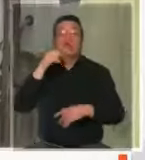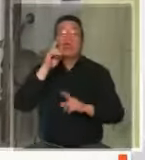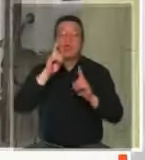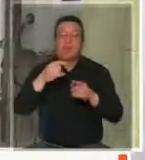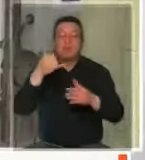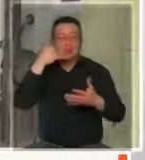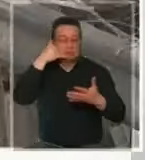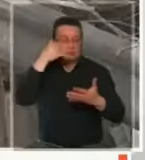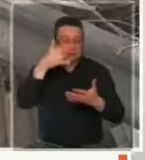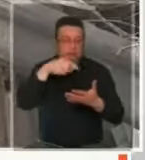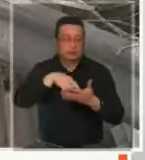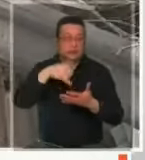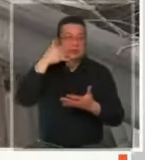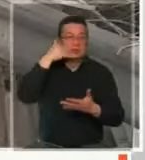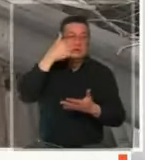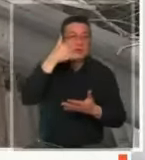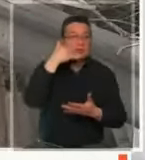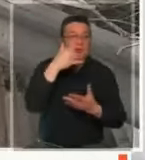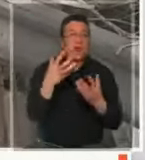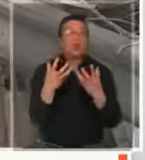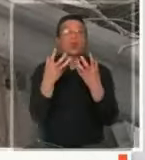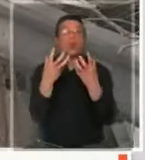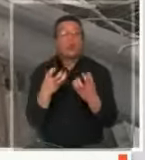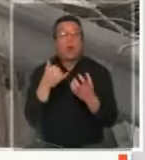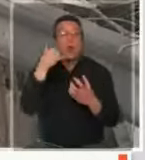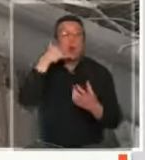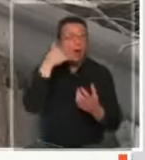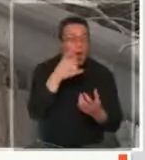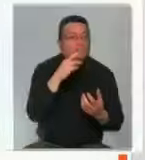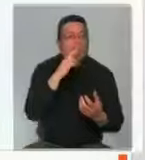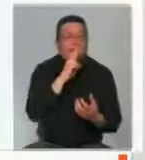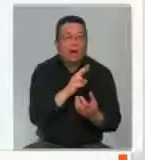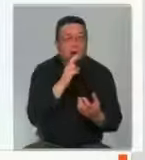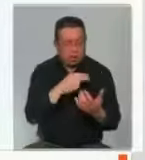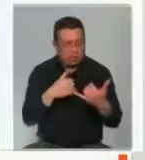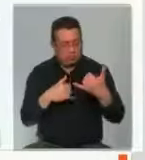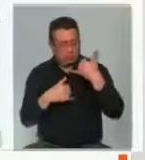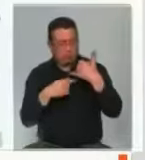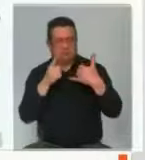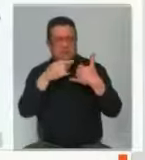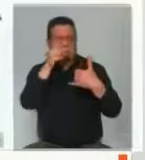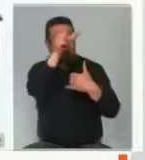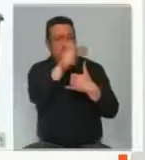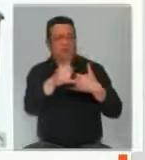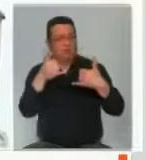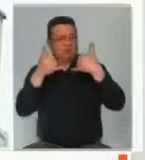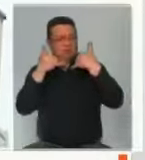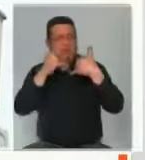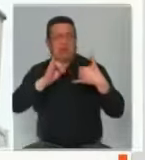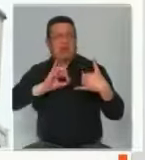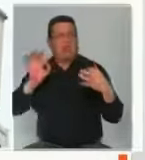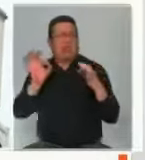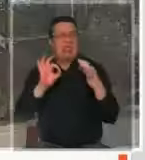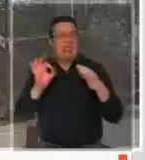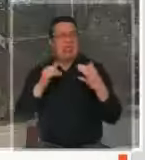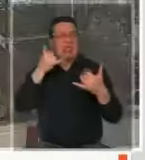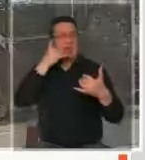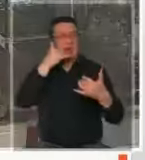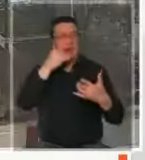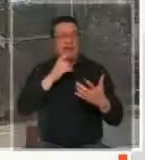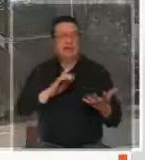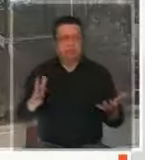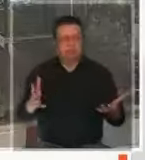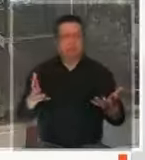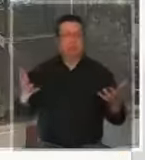los teléfonos atienden grabadoras. Bueno, grabadoras que Sole, no entregan ninguna solución. Y que indignan, que era un poco lo que planteamos el